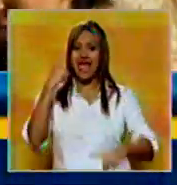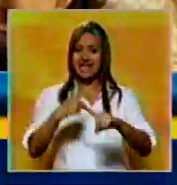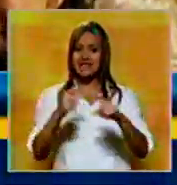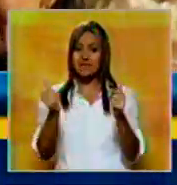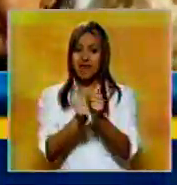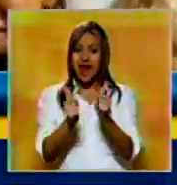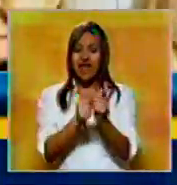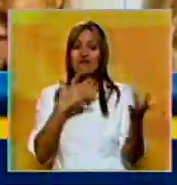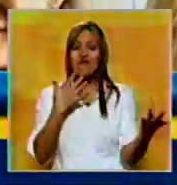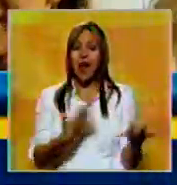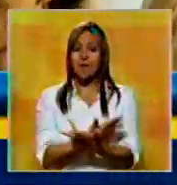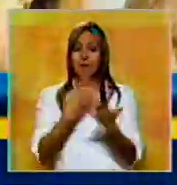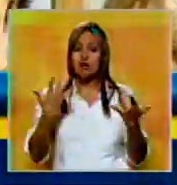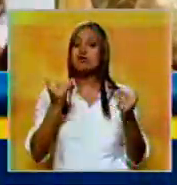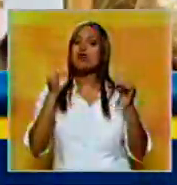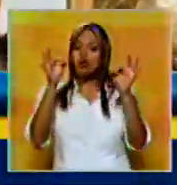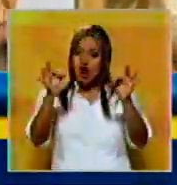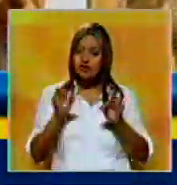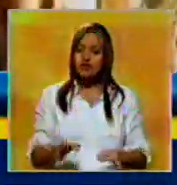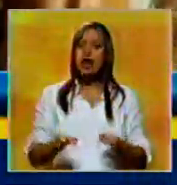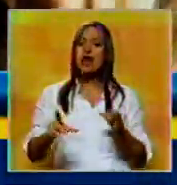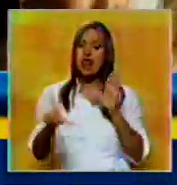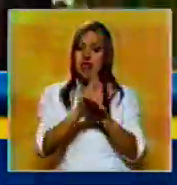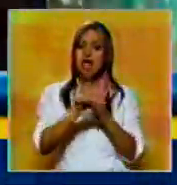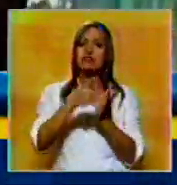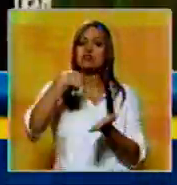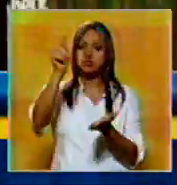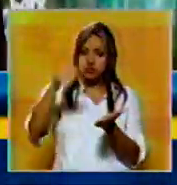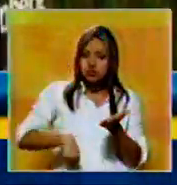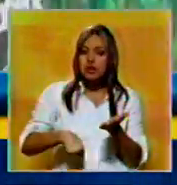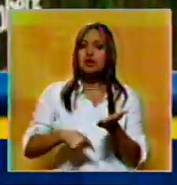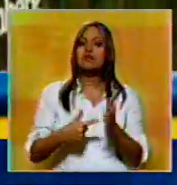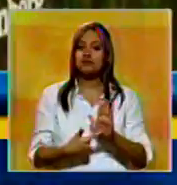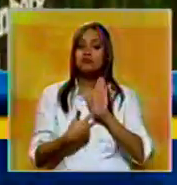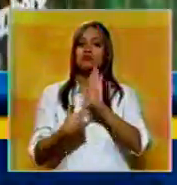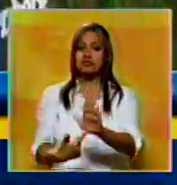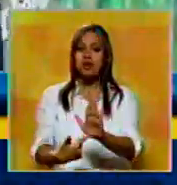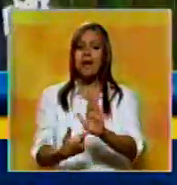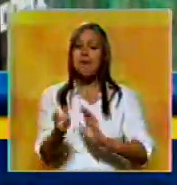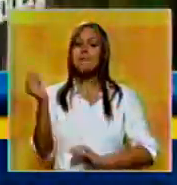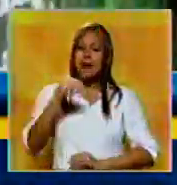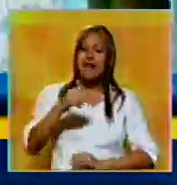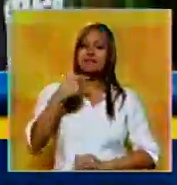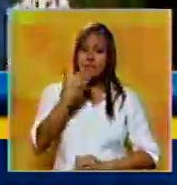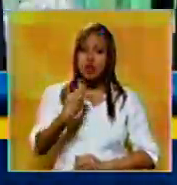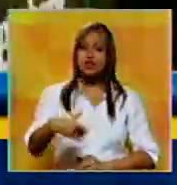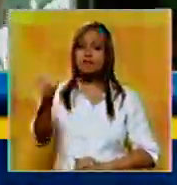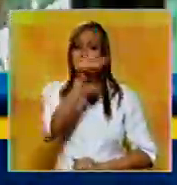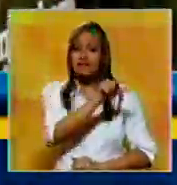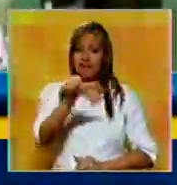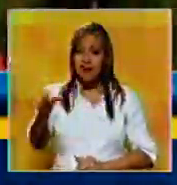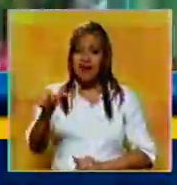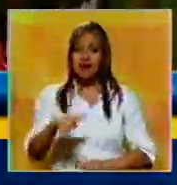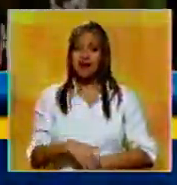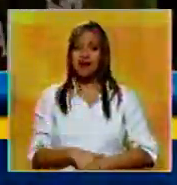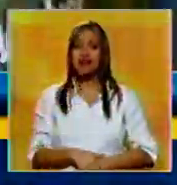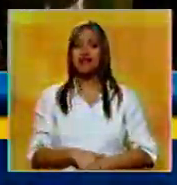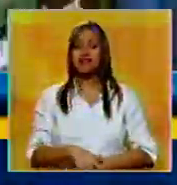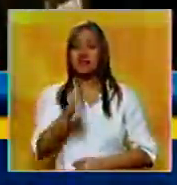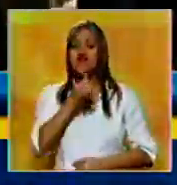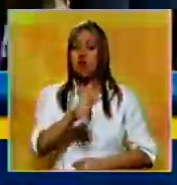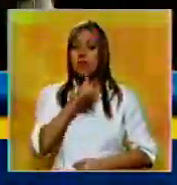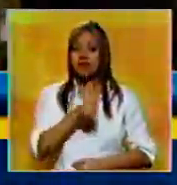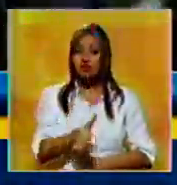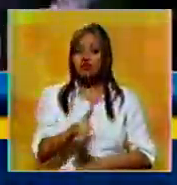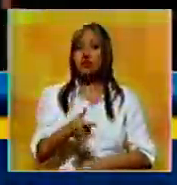de famosos actores ya han firmado los documentos legales para presentarlos incluso la próxima semana, según lo informó el